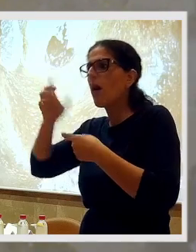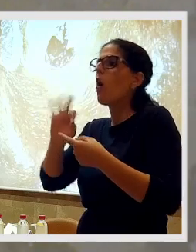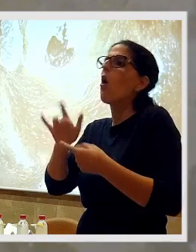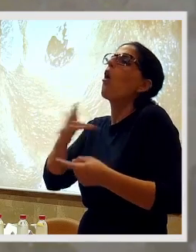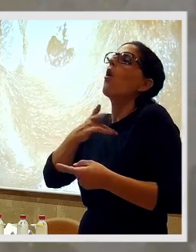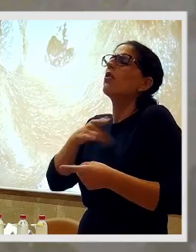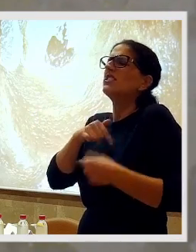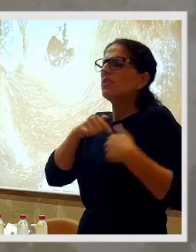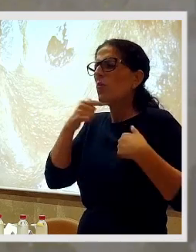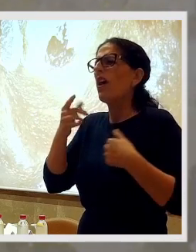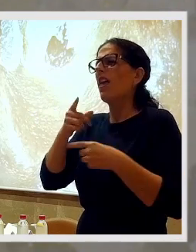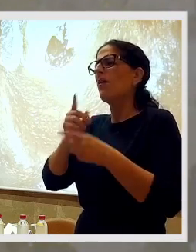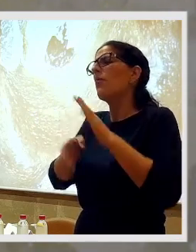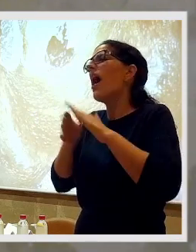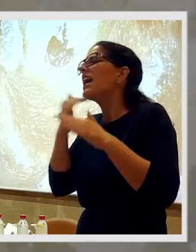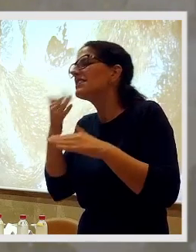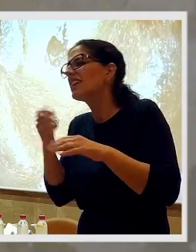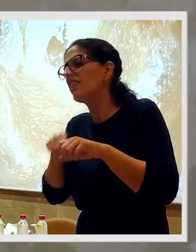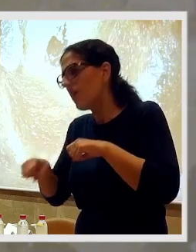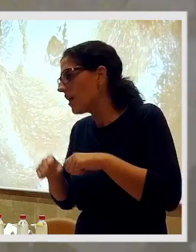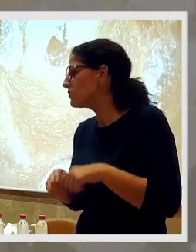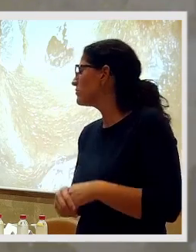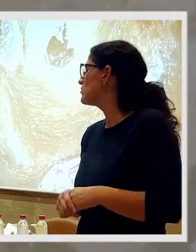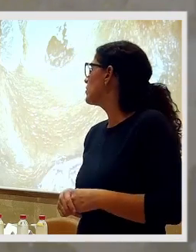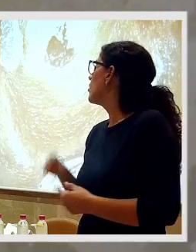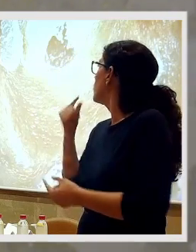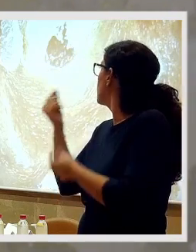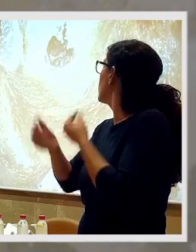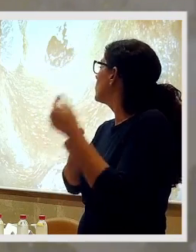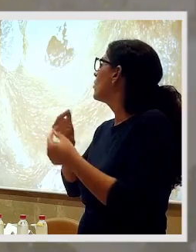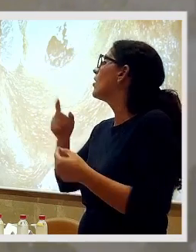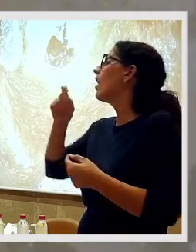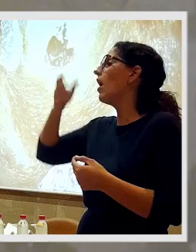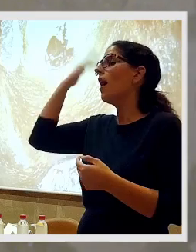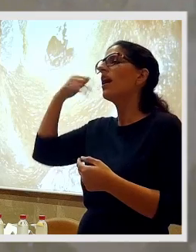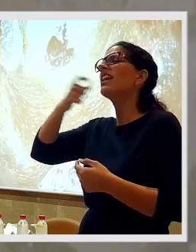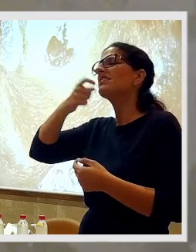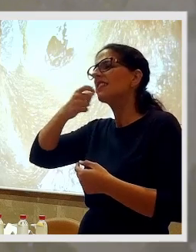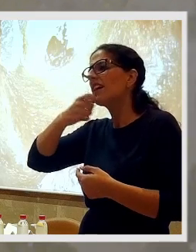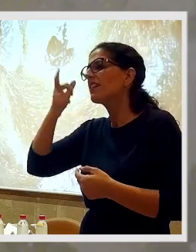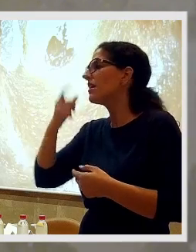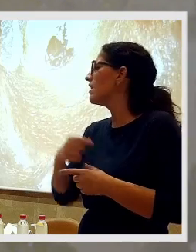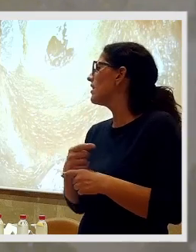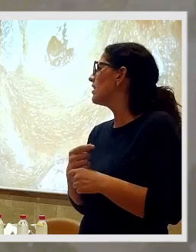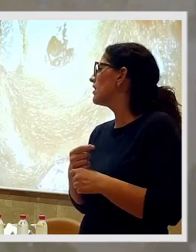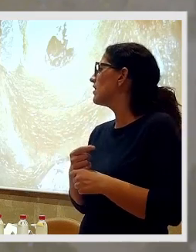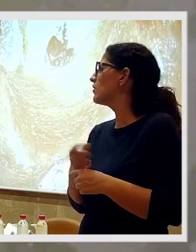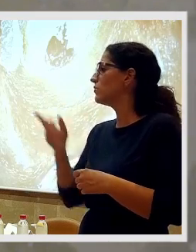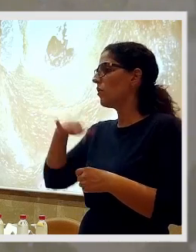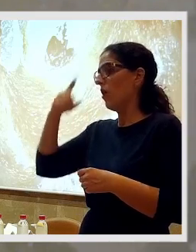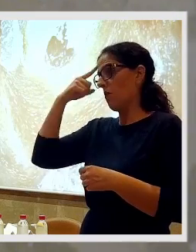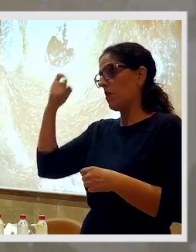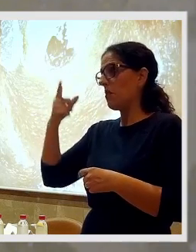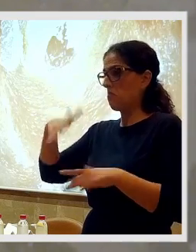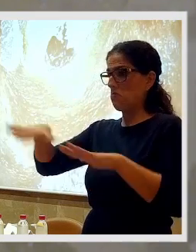de pecho. Desde los años 40-50, sobre todo en los países anglosajones, os acordáis, supongo por lo que veo por